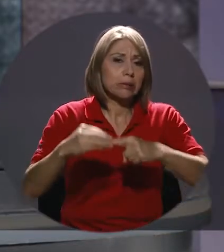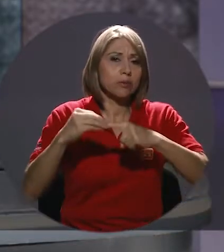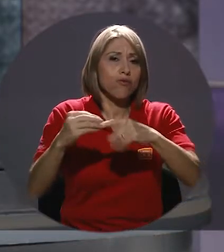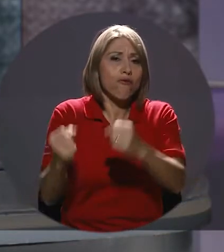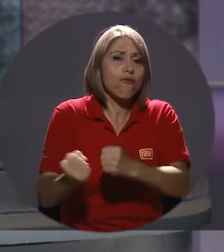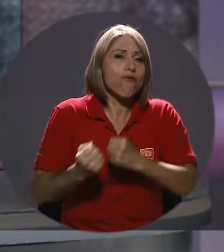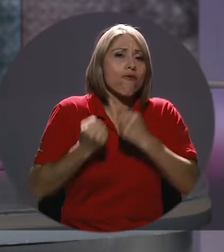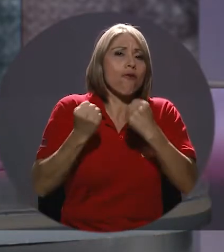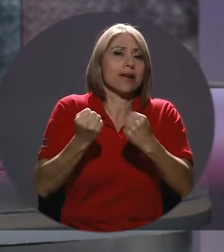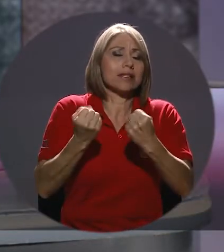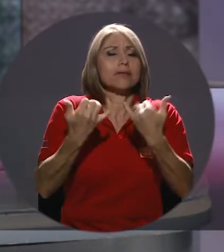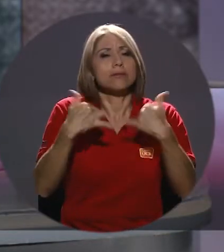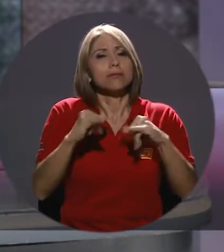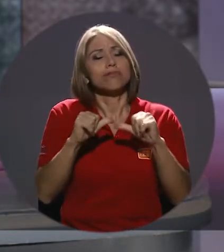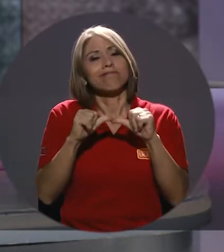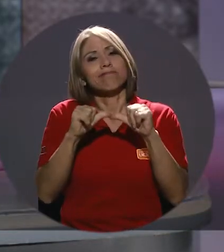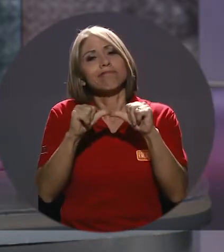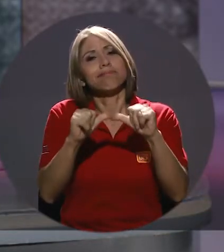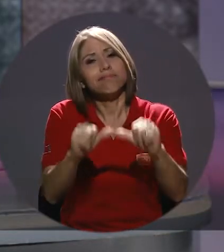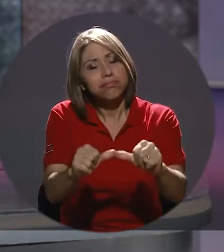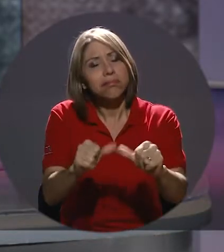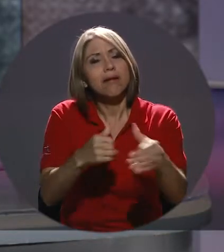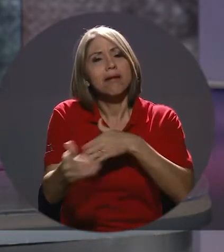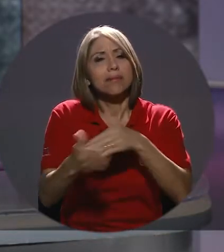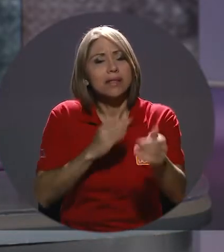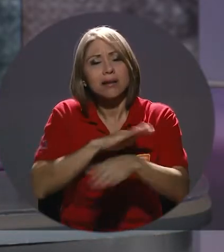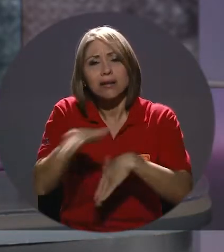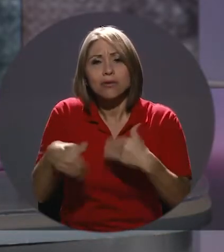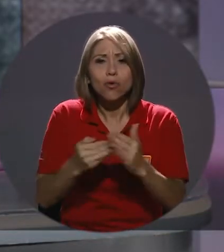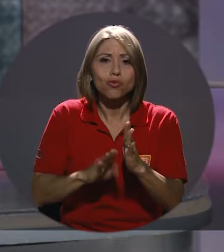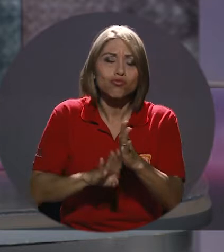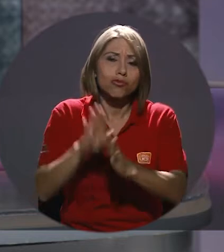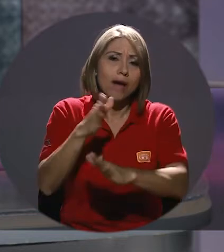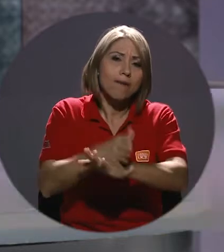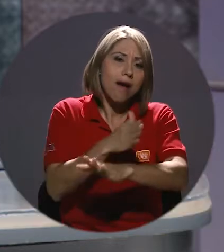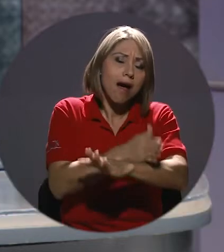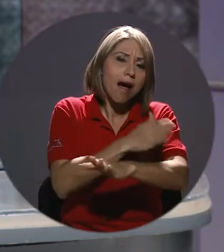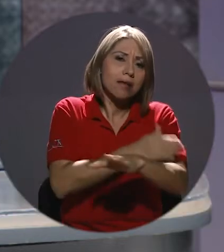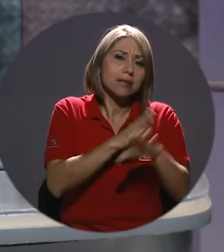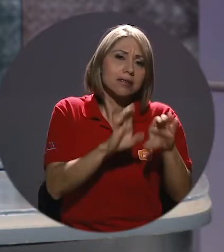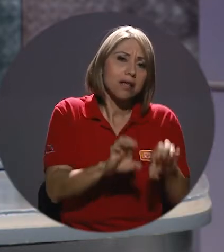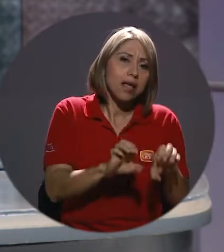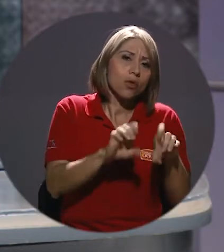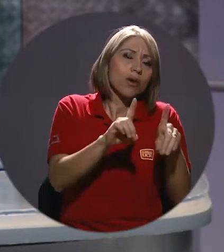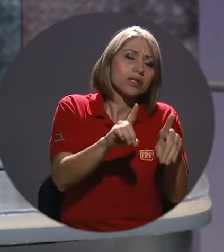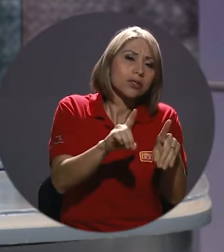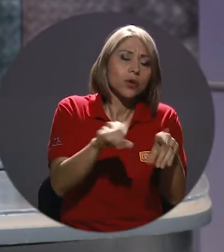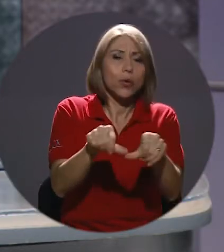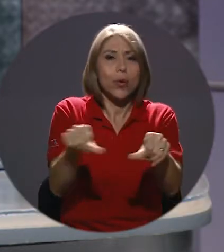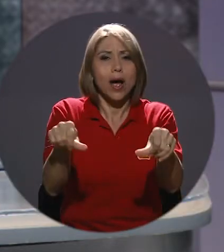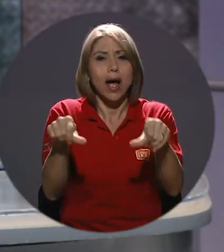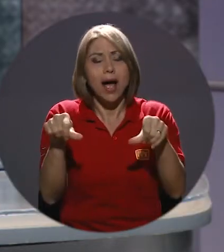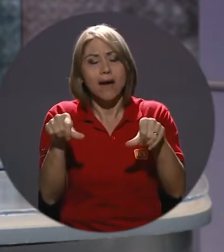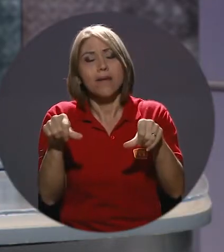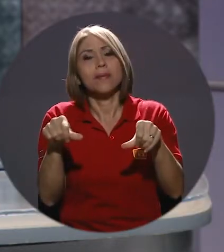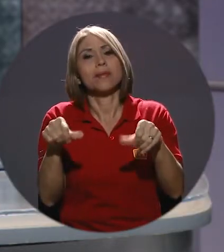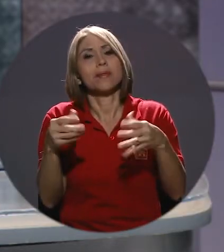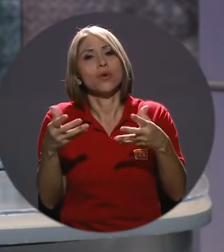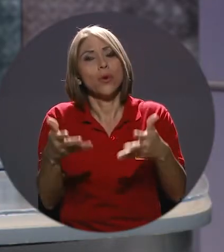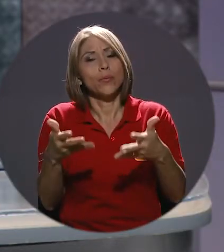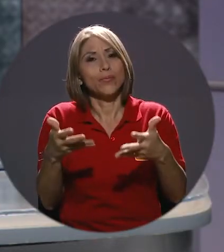a pesar de todos los avances que se han venido realizando, tanto en el ámbito de educación como en el ámbito